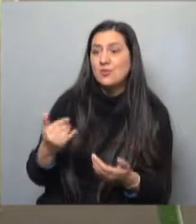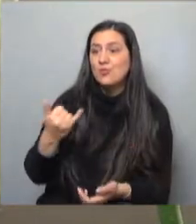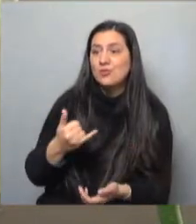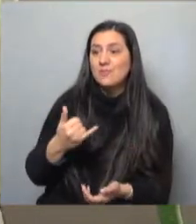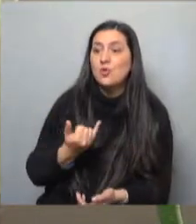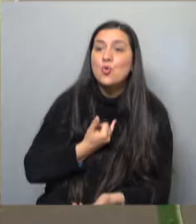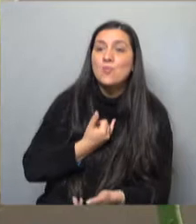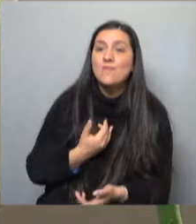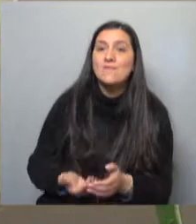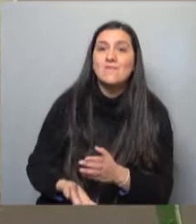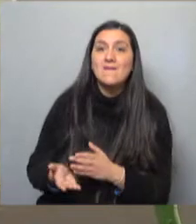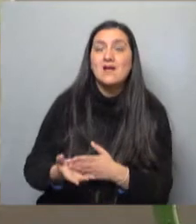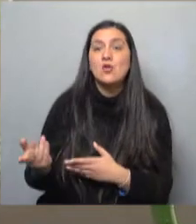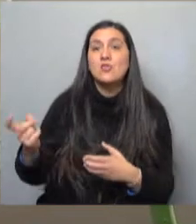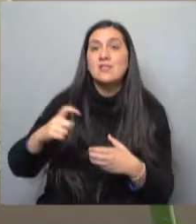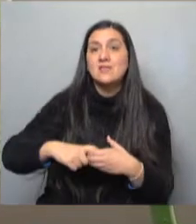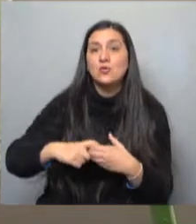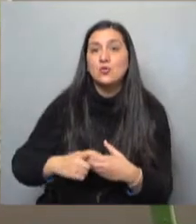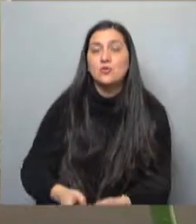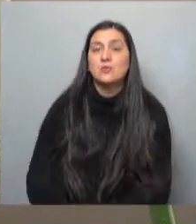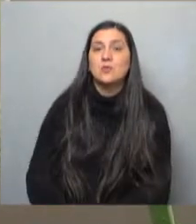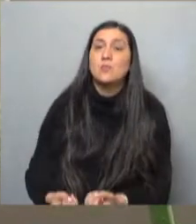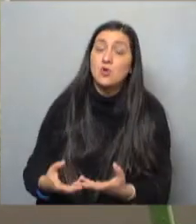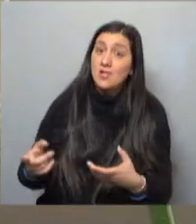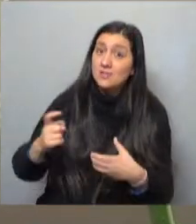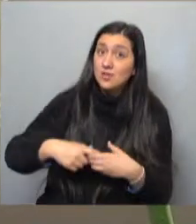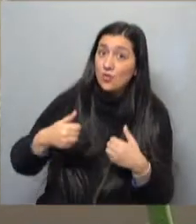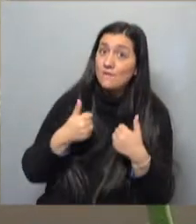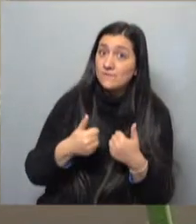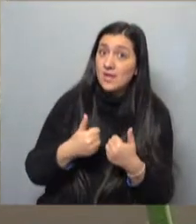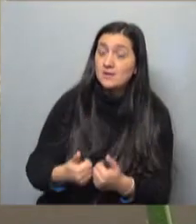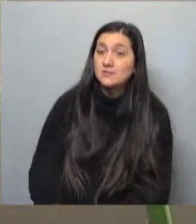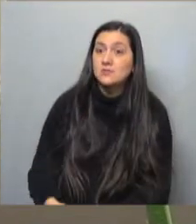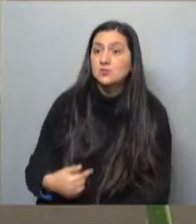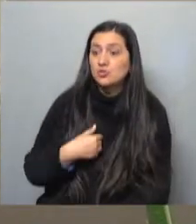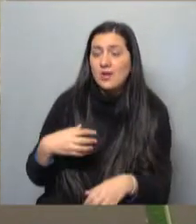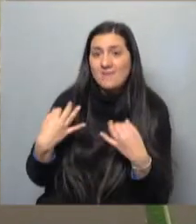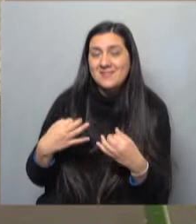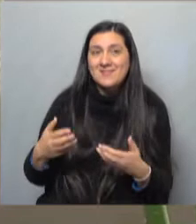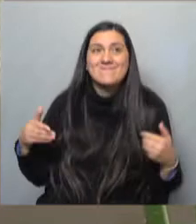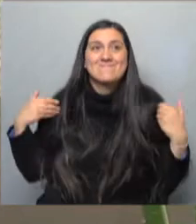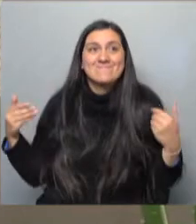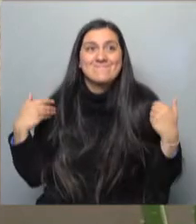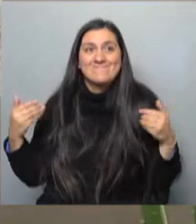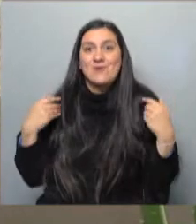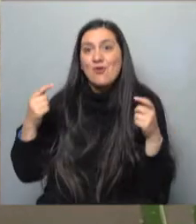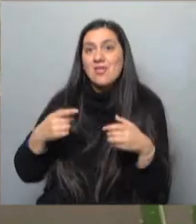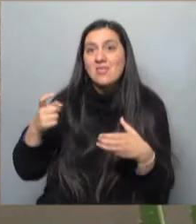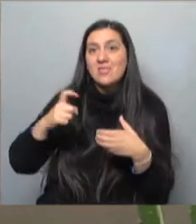va lo del disco. El disco, bien, bien. Yo la verdad estoy muy, muy entusiasmado, muy contento con este